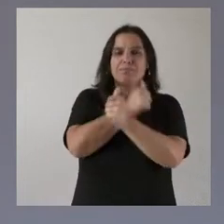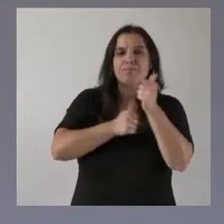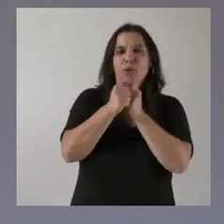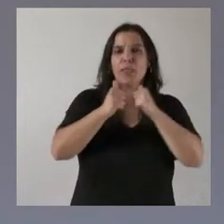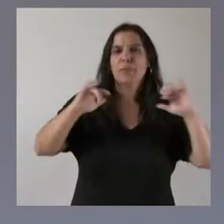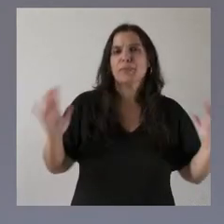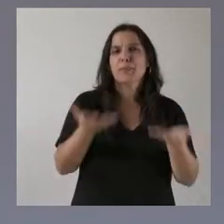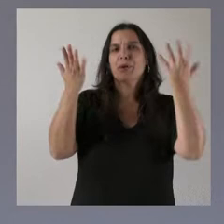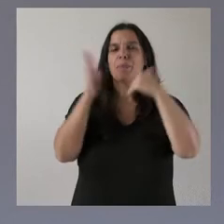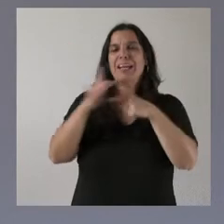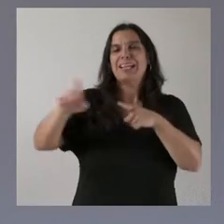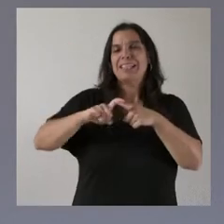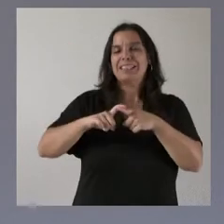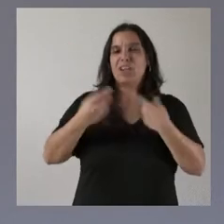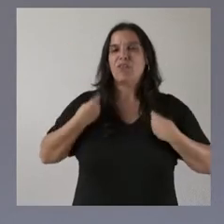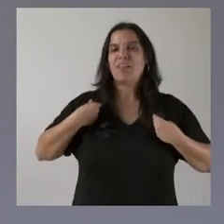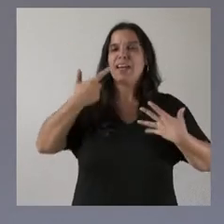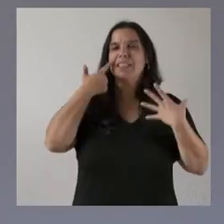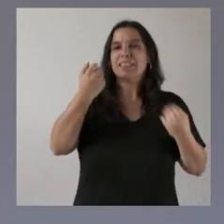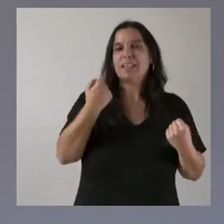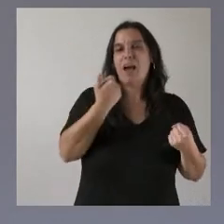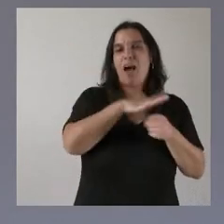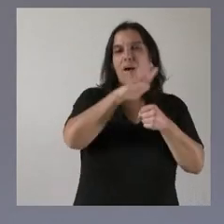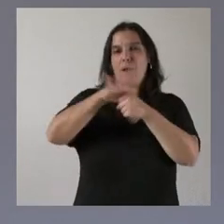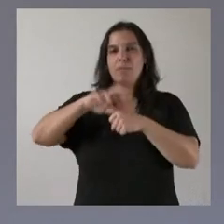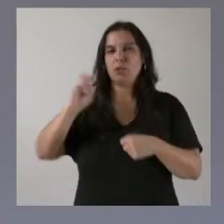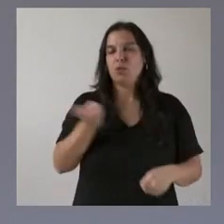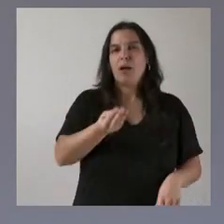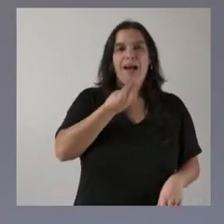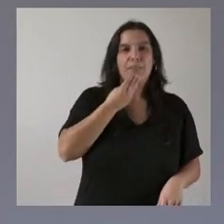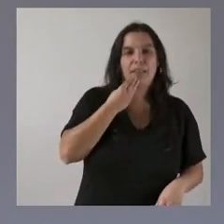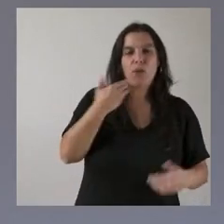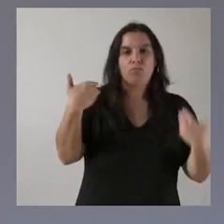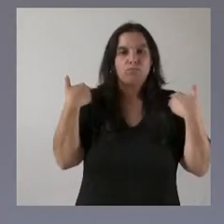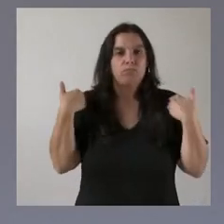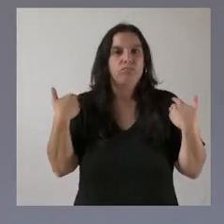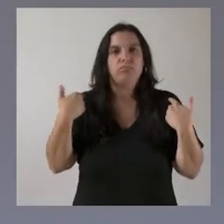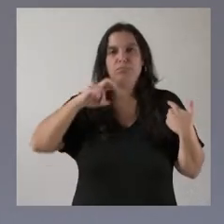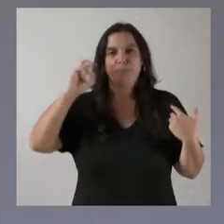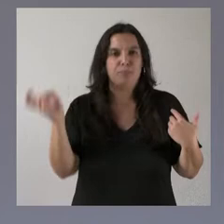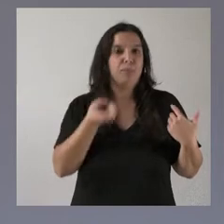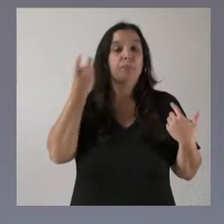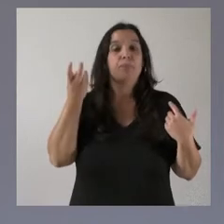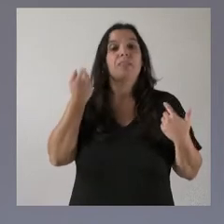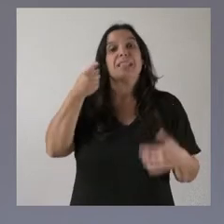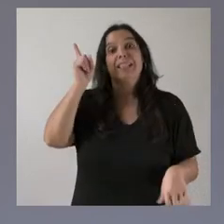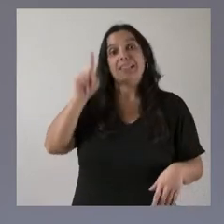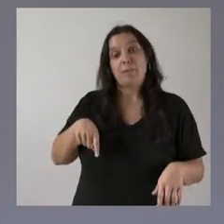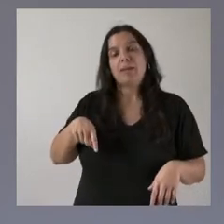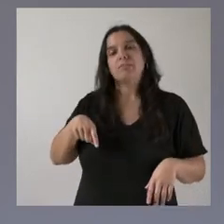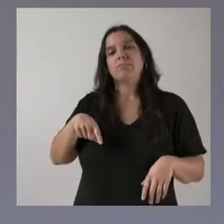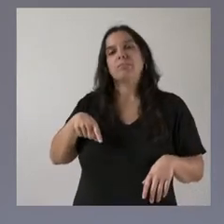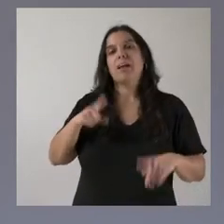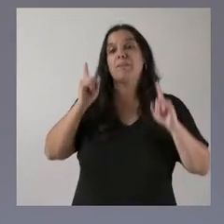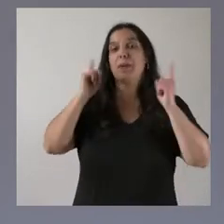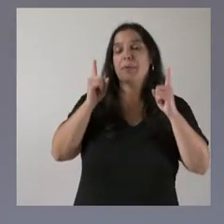a los estilos de vida saludables en diversos ámbitos alimentación actividad deportiva etcétera así como actuar en la